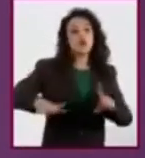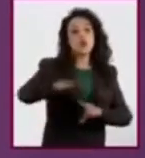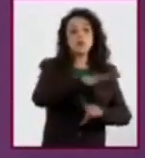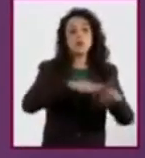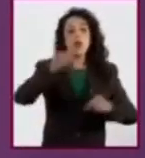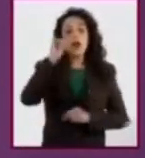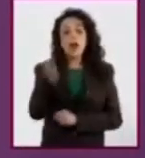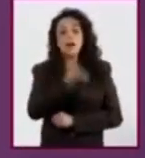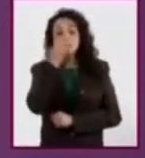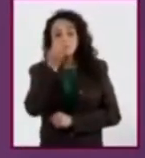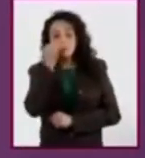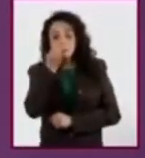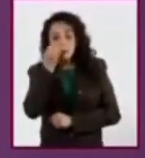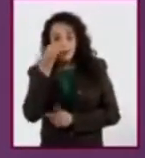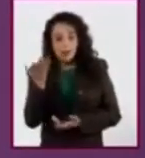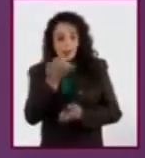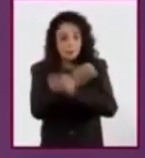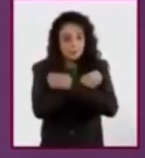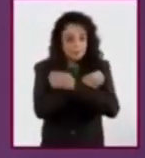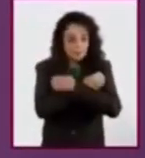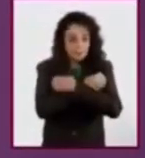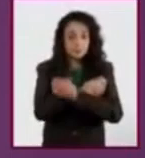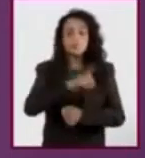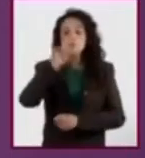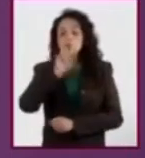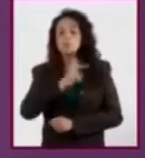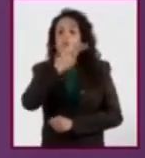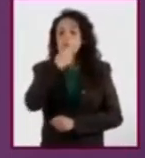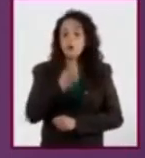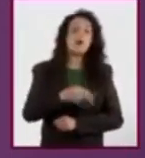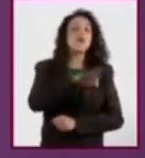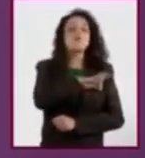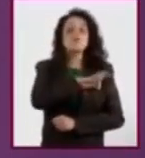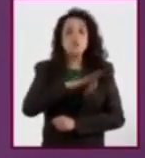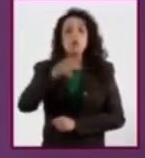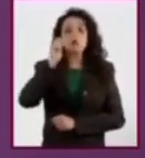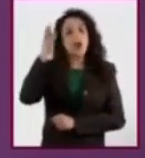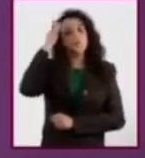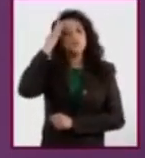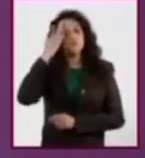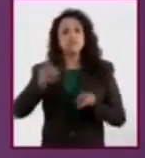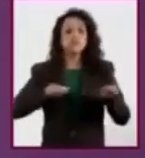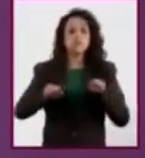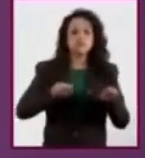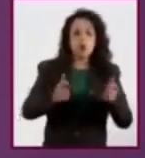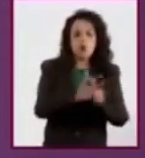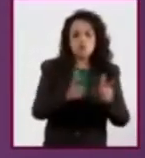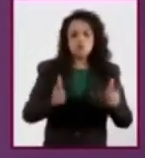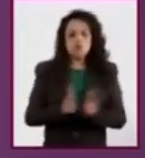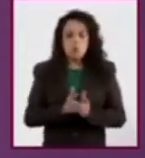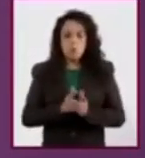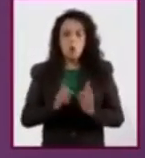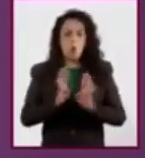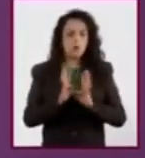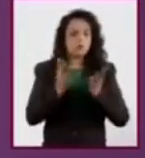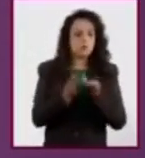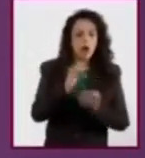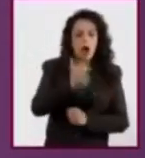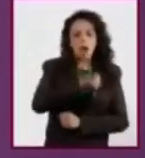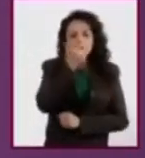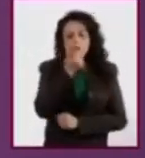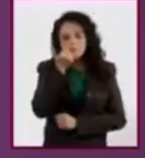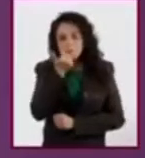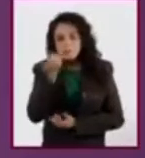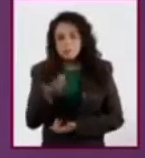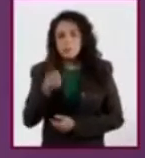las y los estudiantes pueden desempeñarse como jefas o jefes de grupo, representantes de un consejo estudiantil, estudiar el